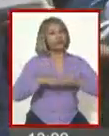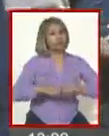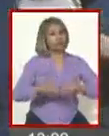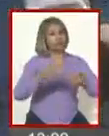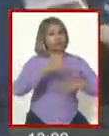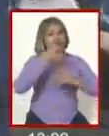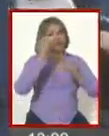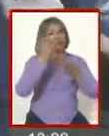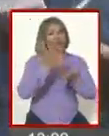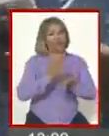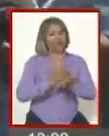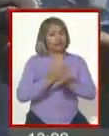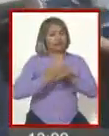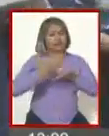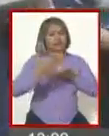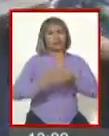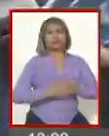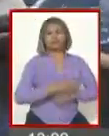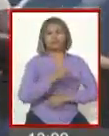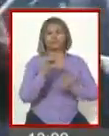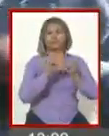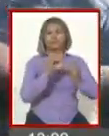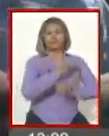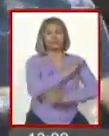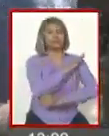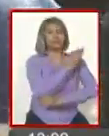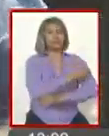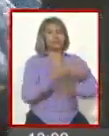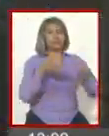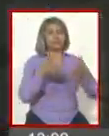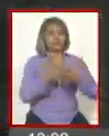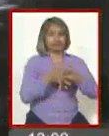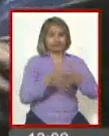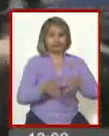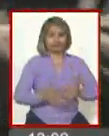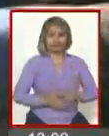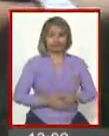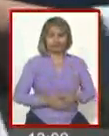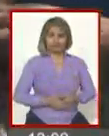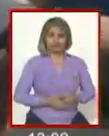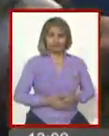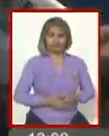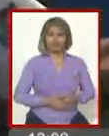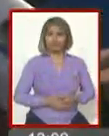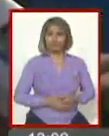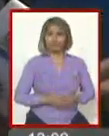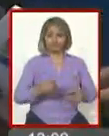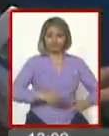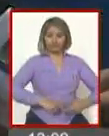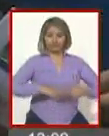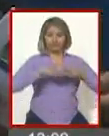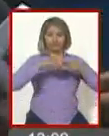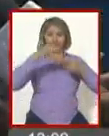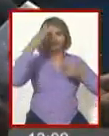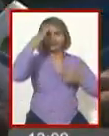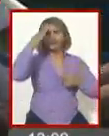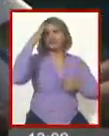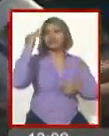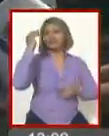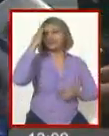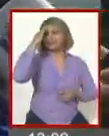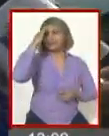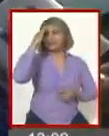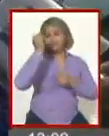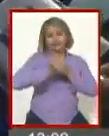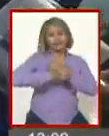tomar la represalia ya. La próxima va a ser más duro el bloqueo. ¿Levantaron el bloqueo? Mire, hemos suspendido, ¿no? Porque